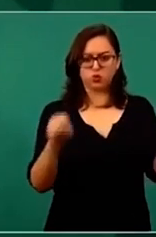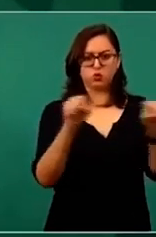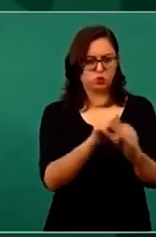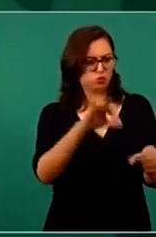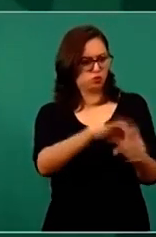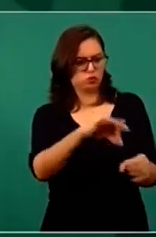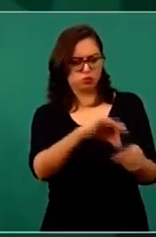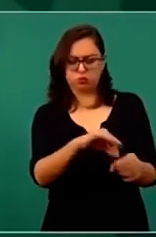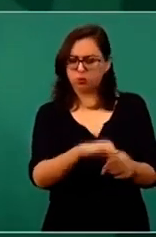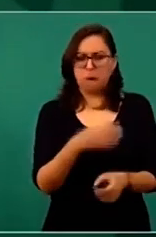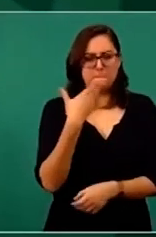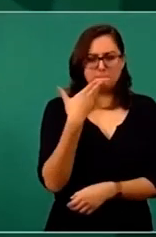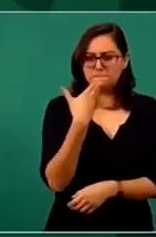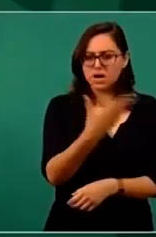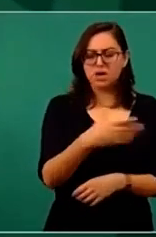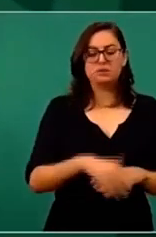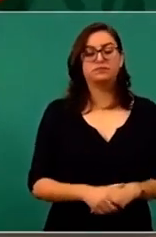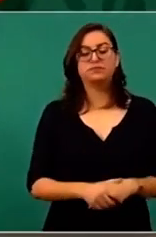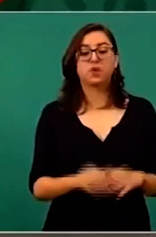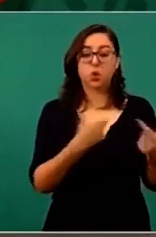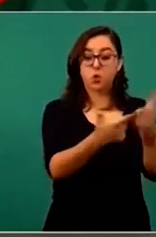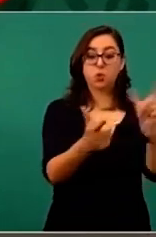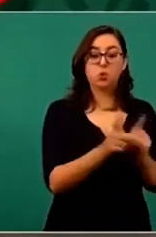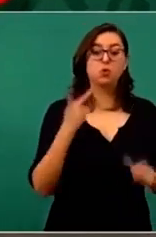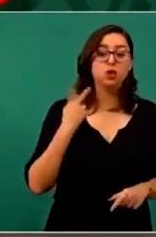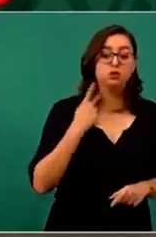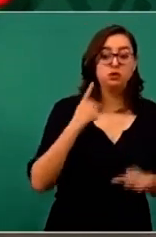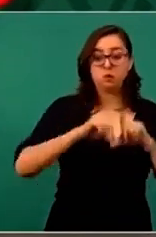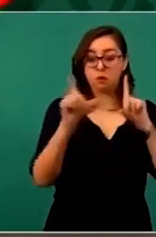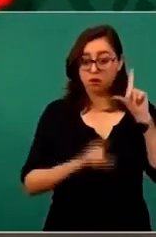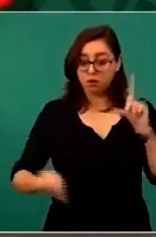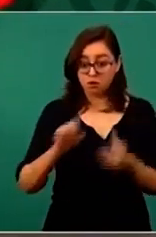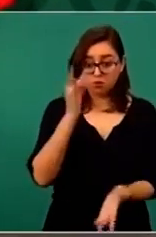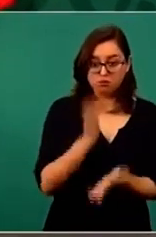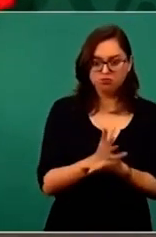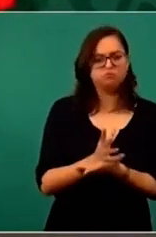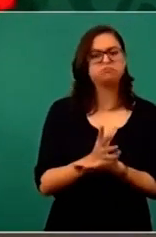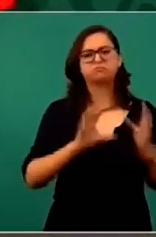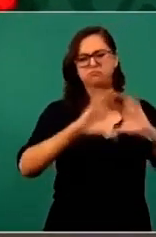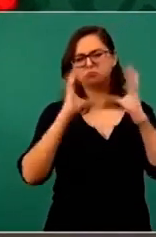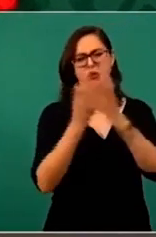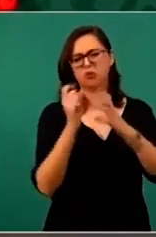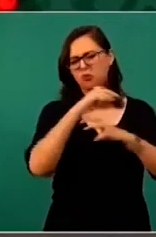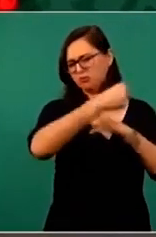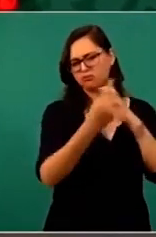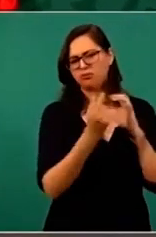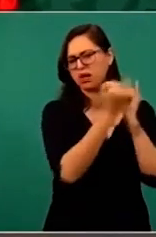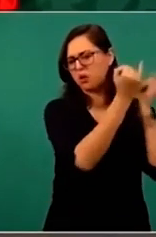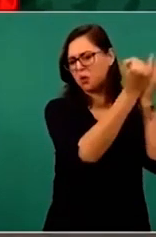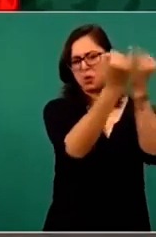hacen no solo los partidos en México, en todo el mundo, ¿sí? Se agrupan,